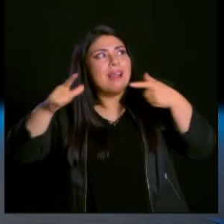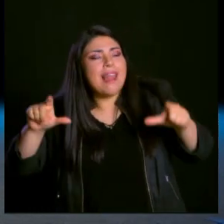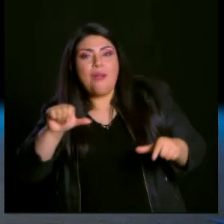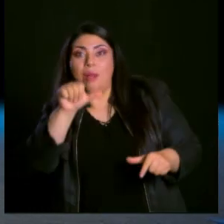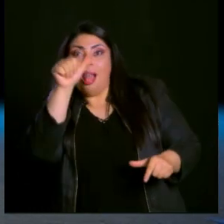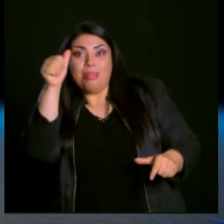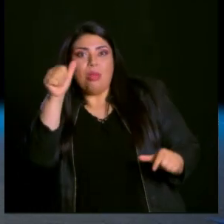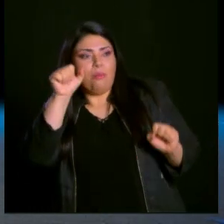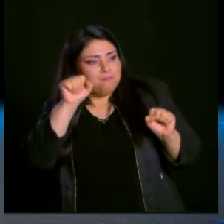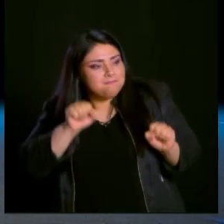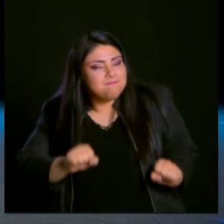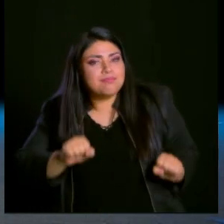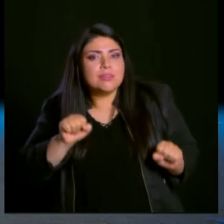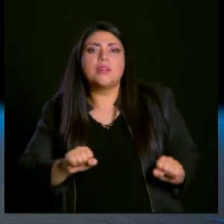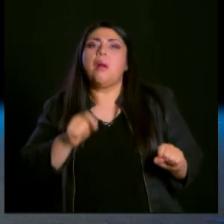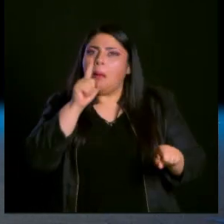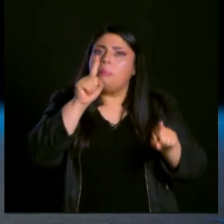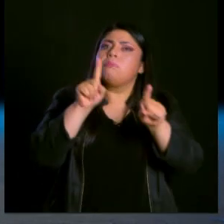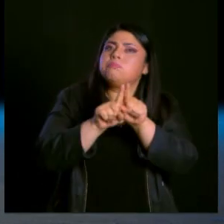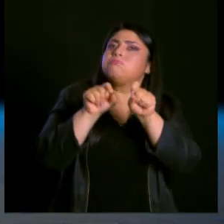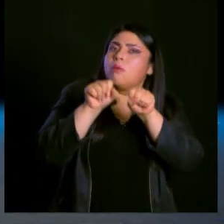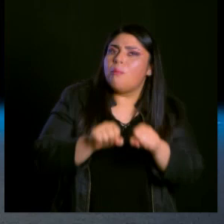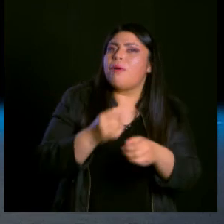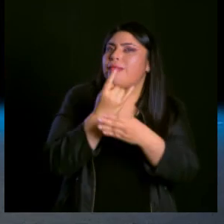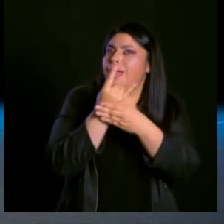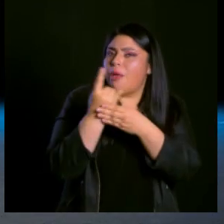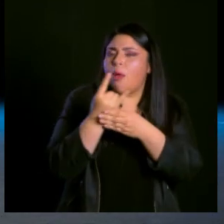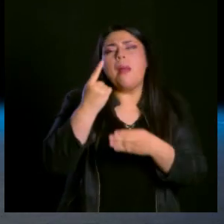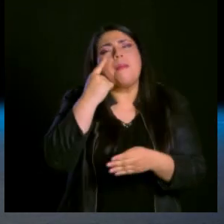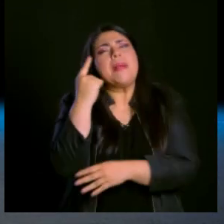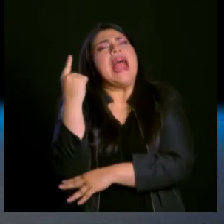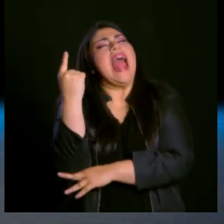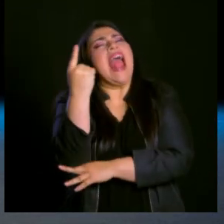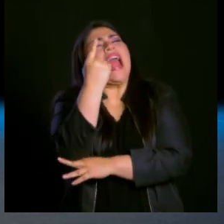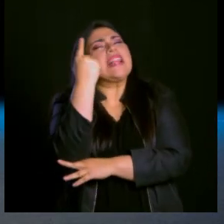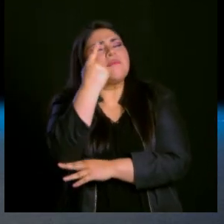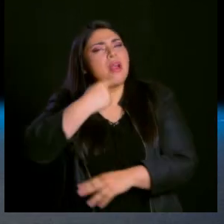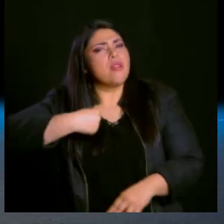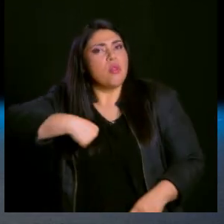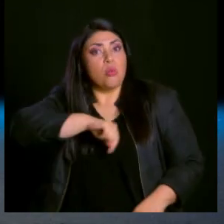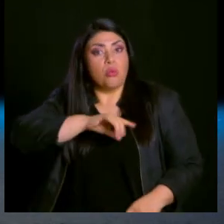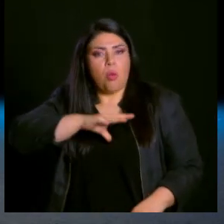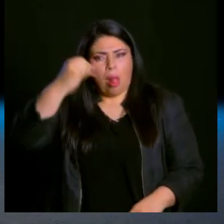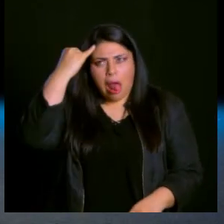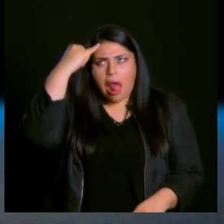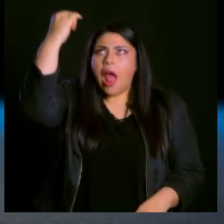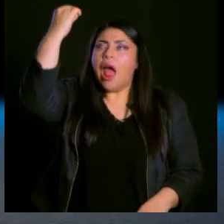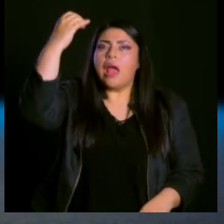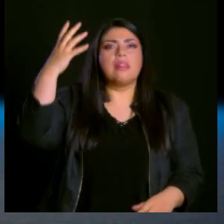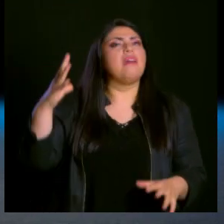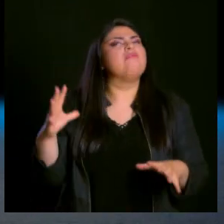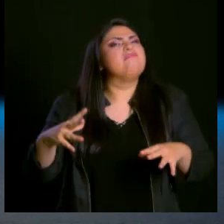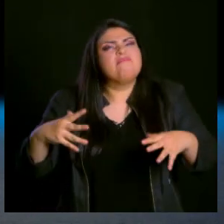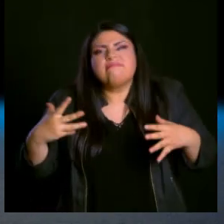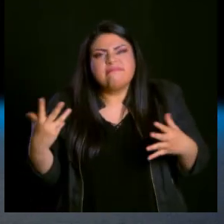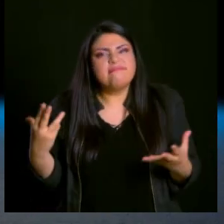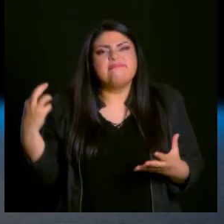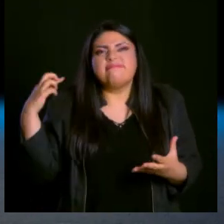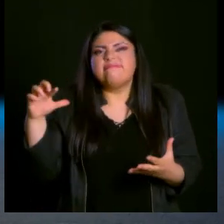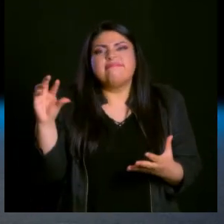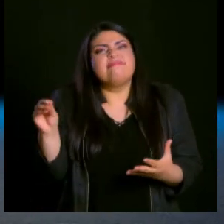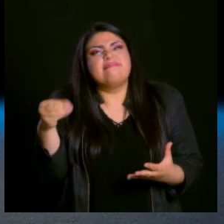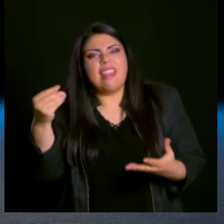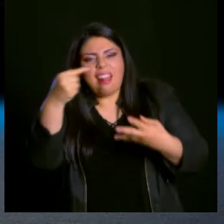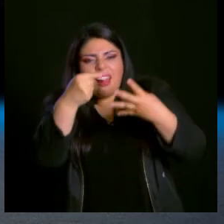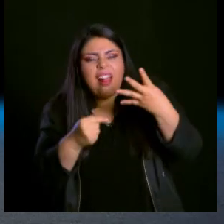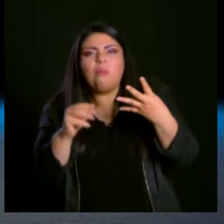Yo creo que es muy importante que podamos tener digamos una una idea muy práctica de lo que es y para que funciona Cuáles